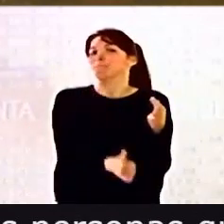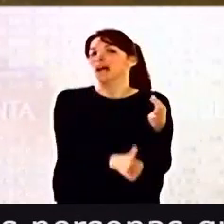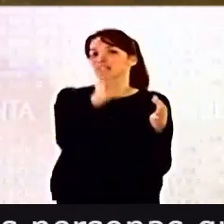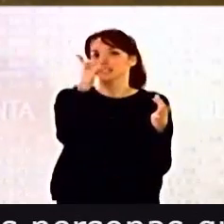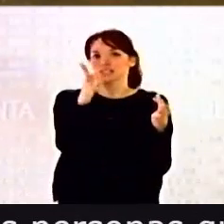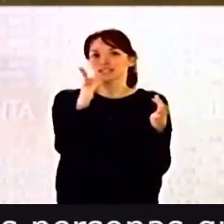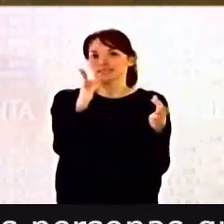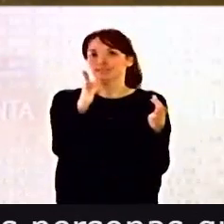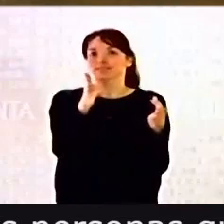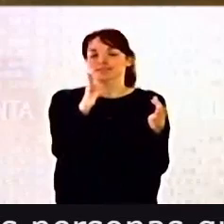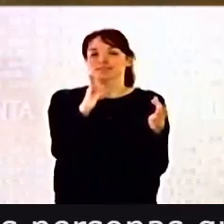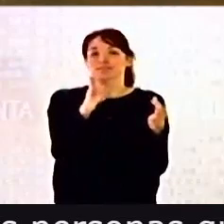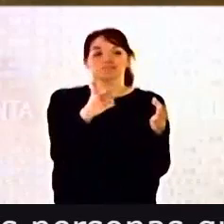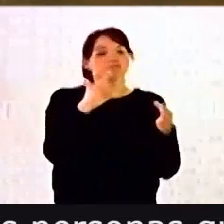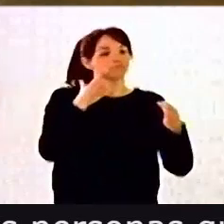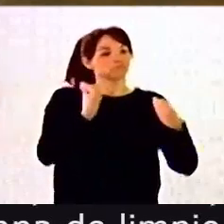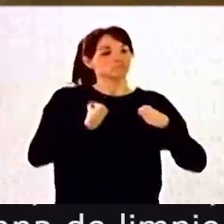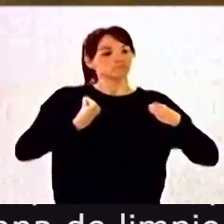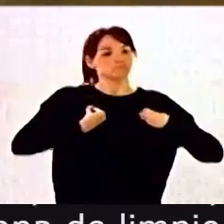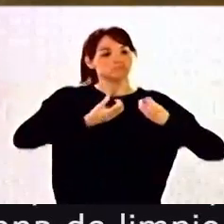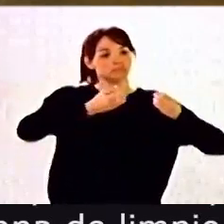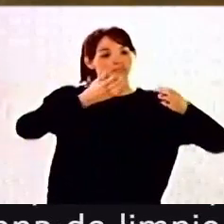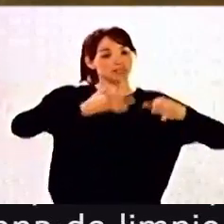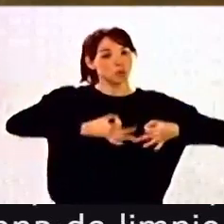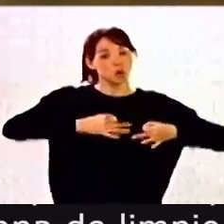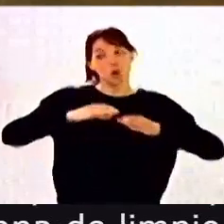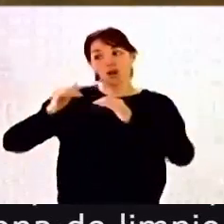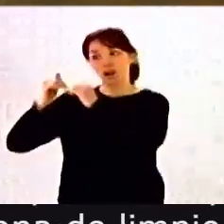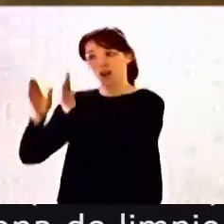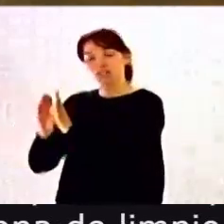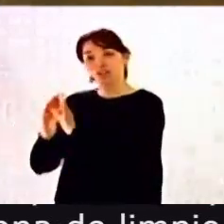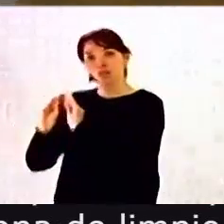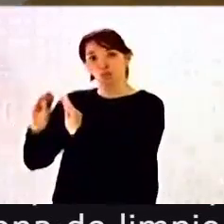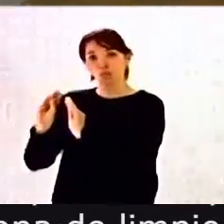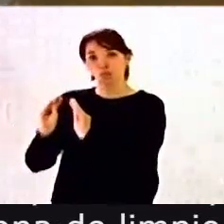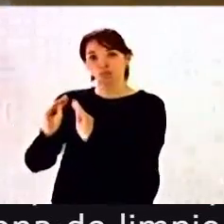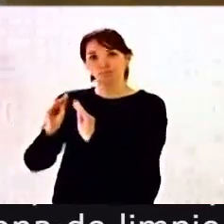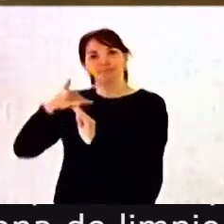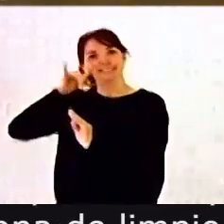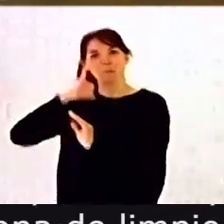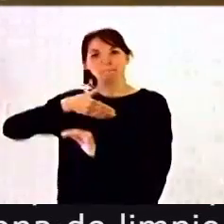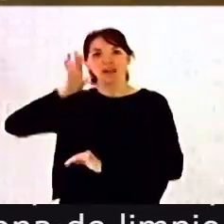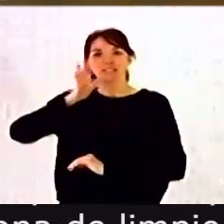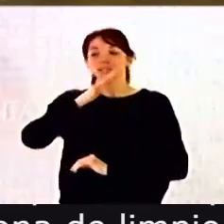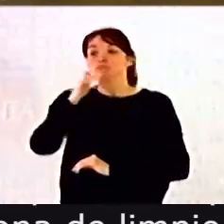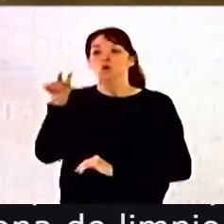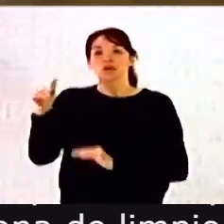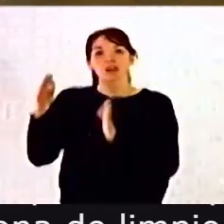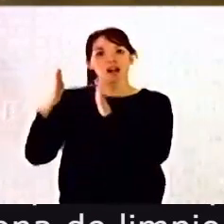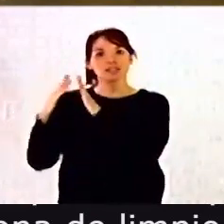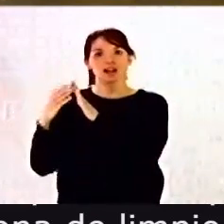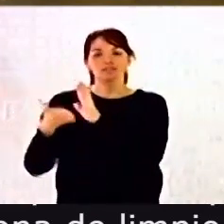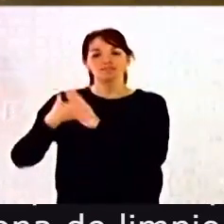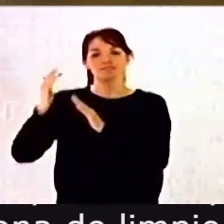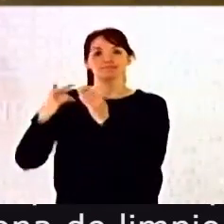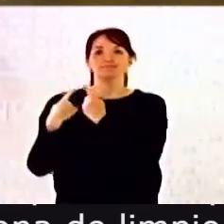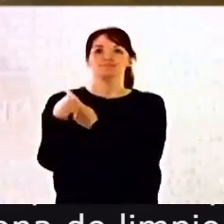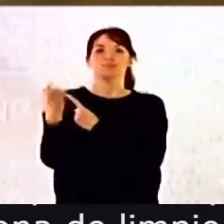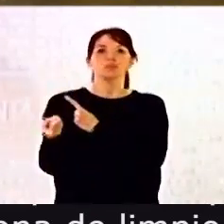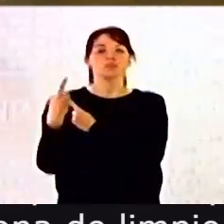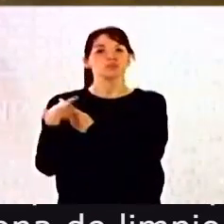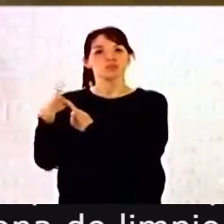limpio que en un domicilio donde la entrada y salida de personas, pues solo